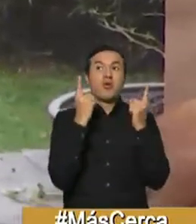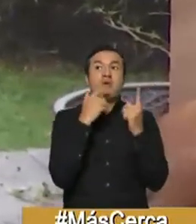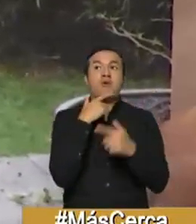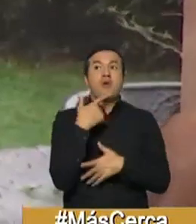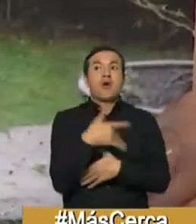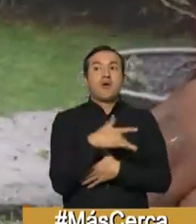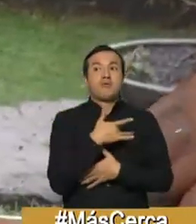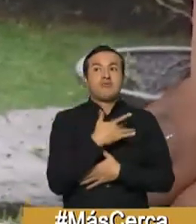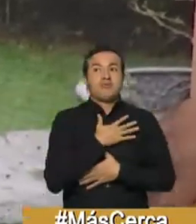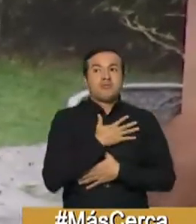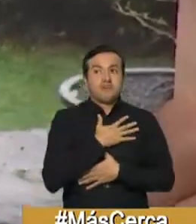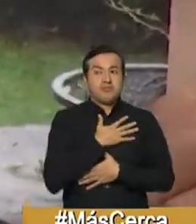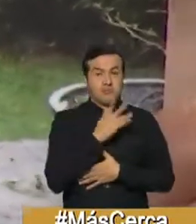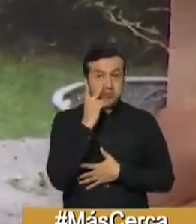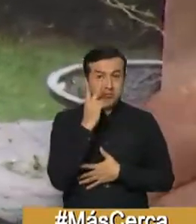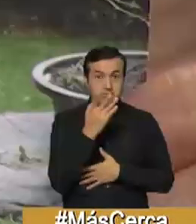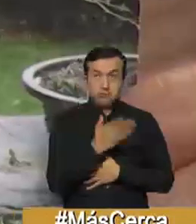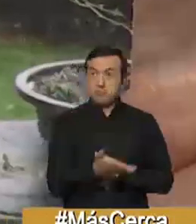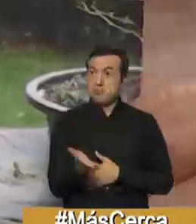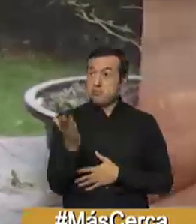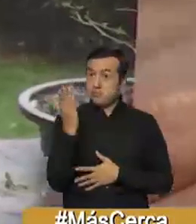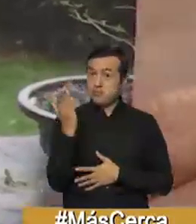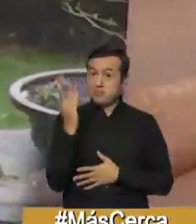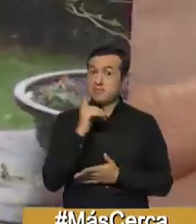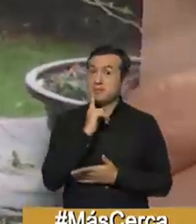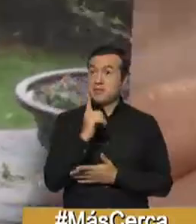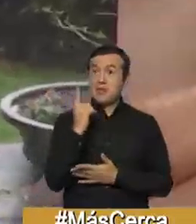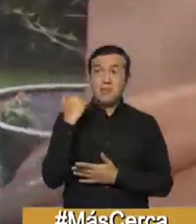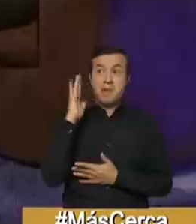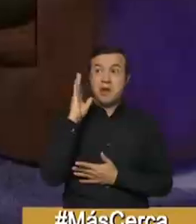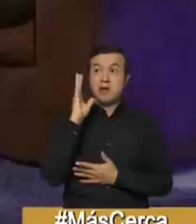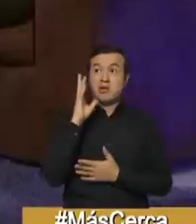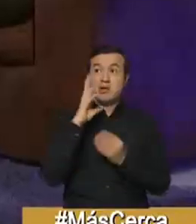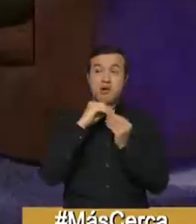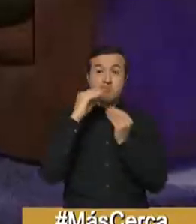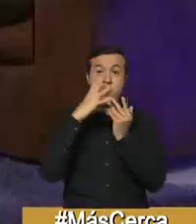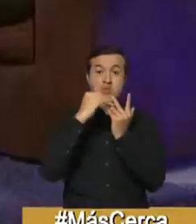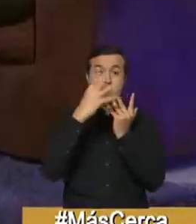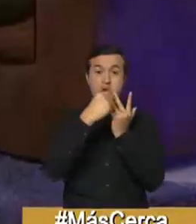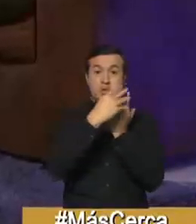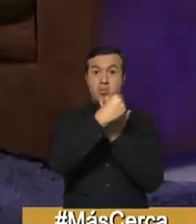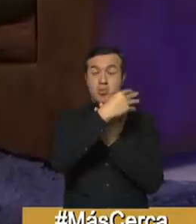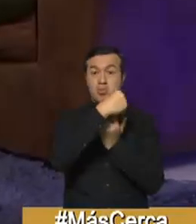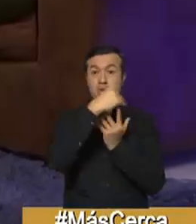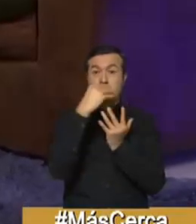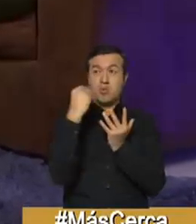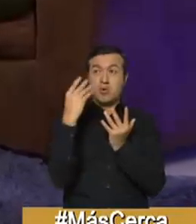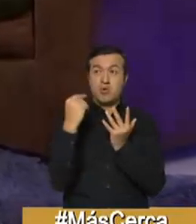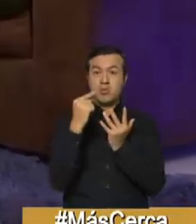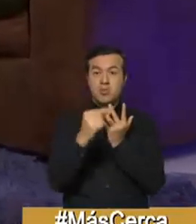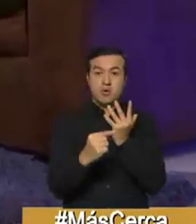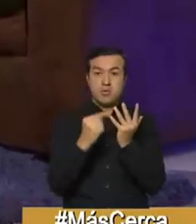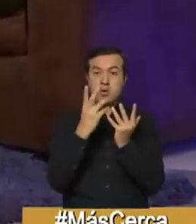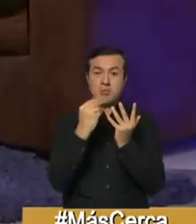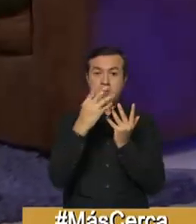que si tú te fijas había inclusive más follaje en esto. Entonces, él poco a poco